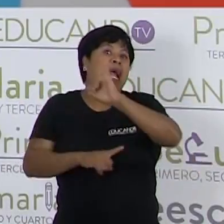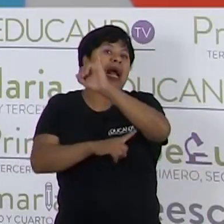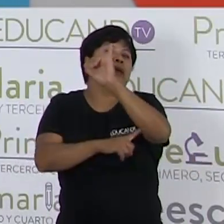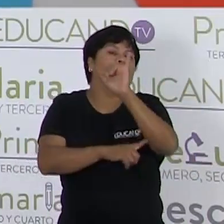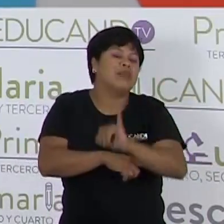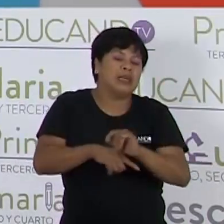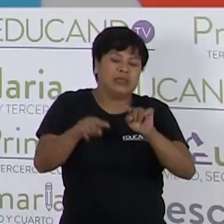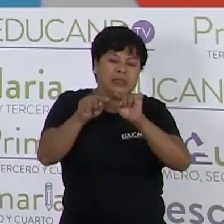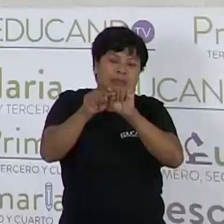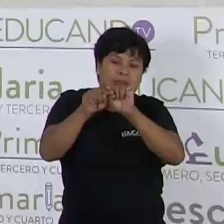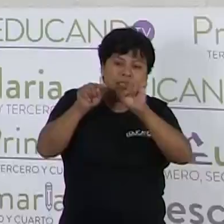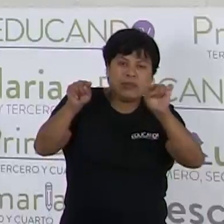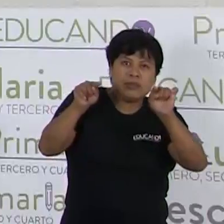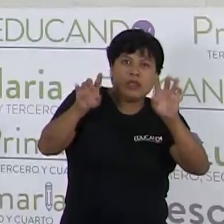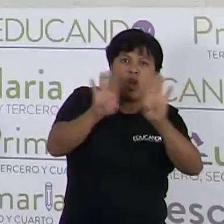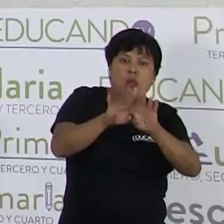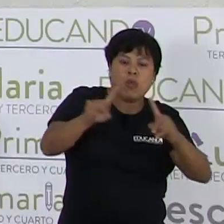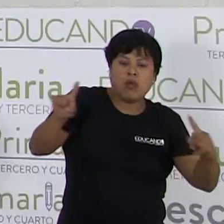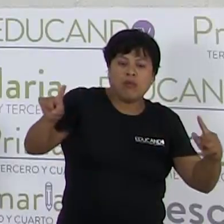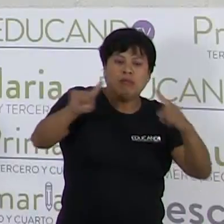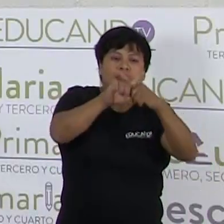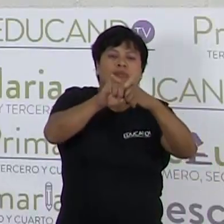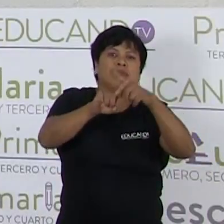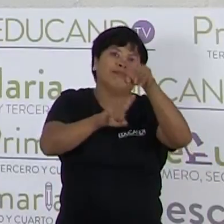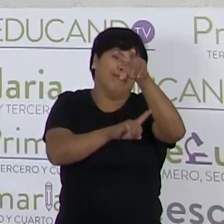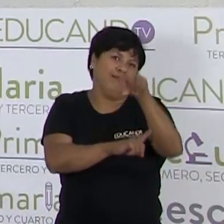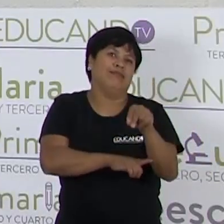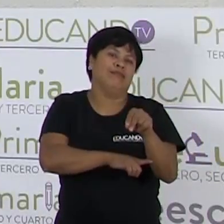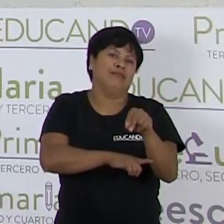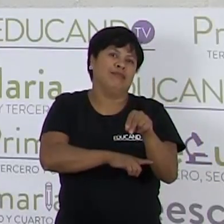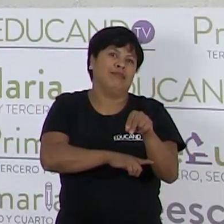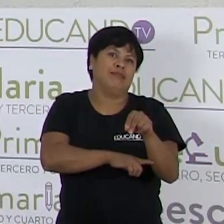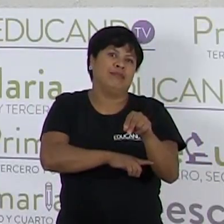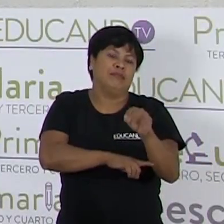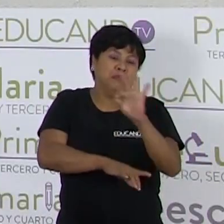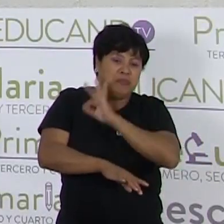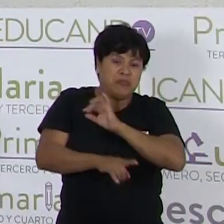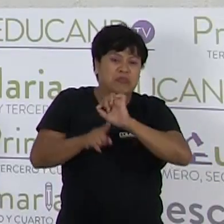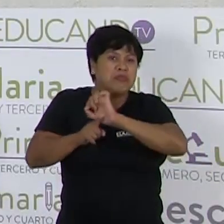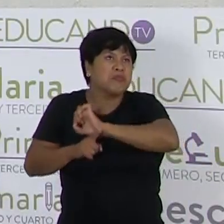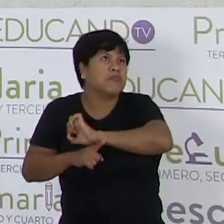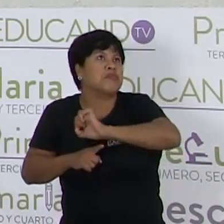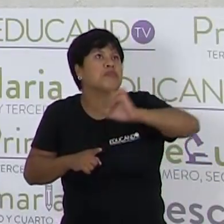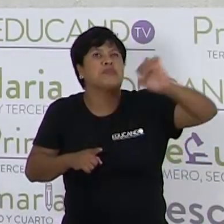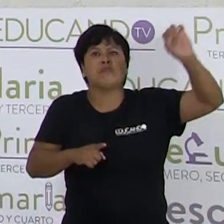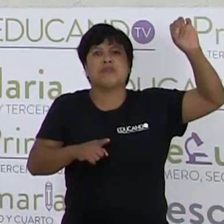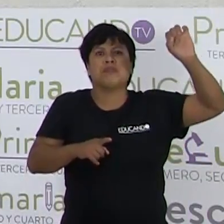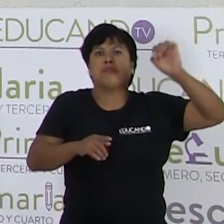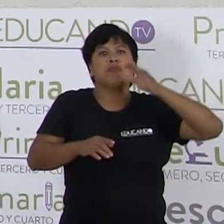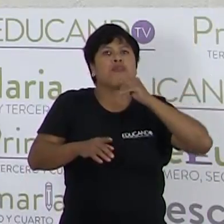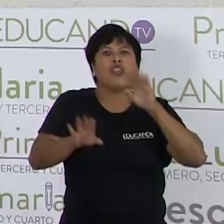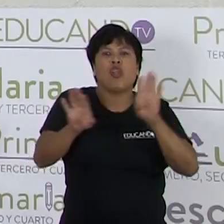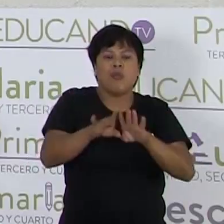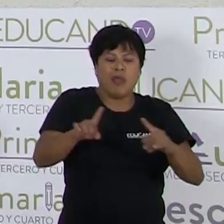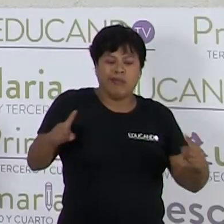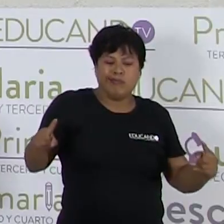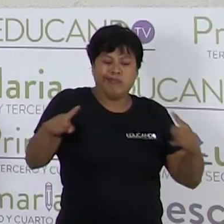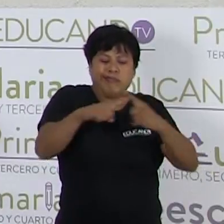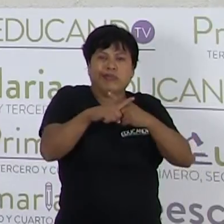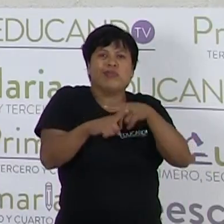las líneas se van a cruzar. Observa, lo puedo alargar hasta el infinito y jamás van a chocar. Por eso se